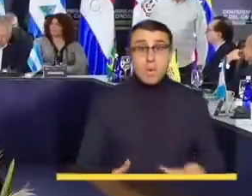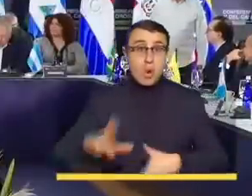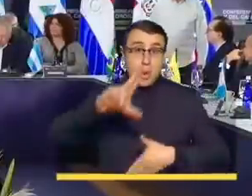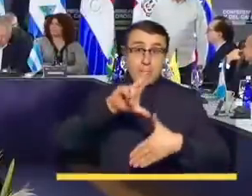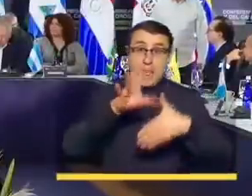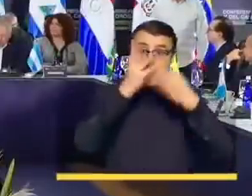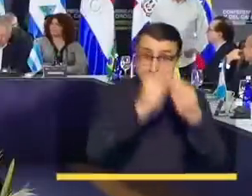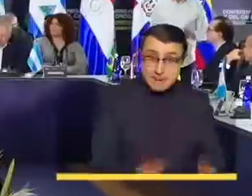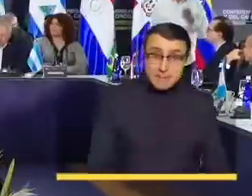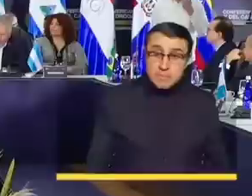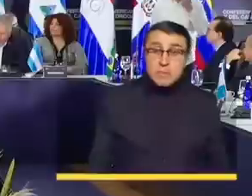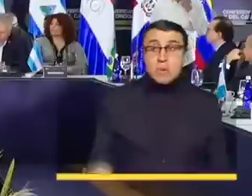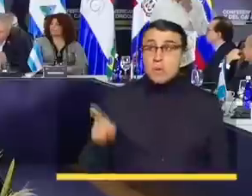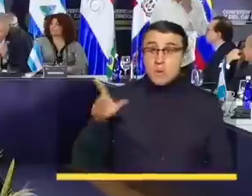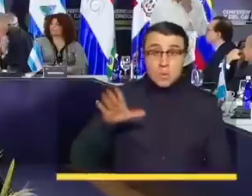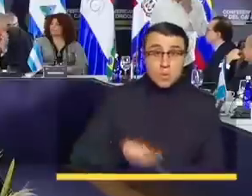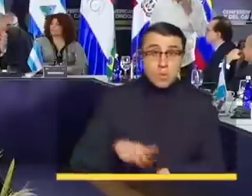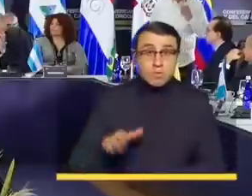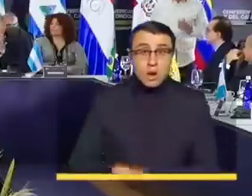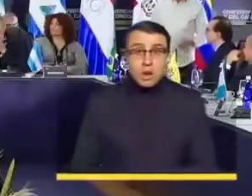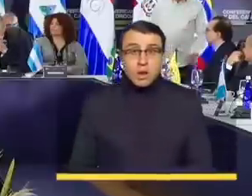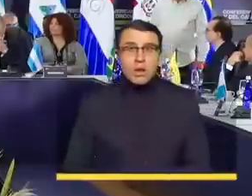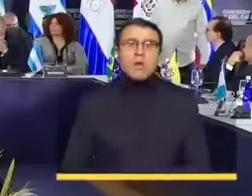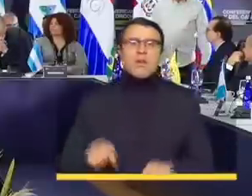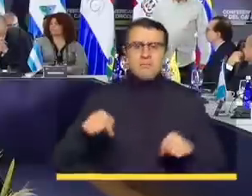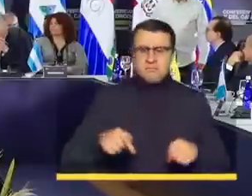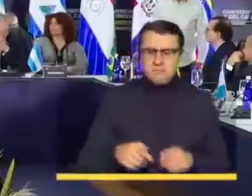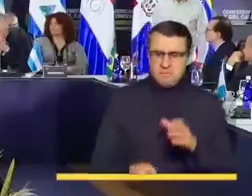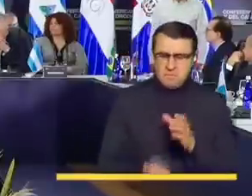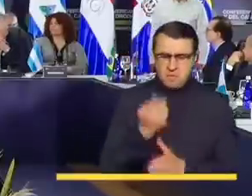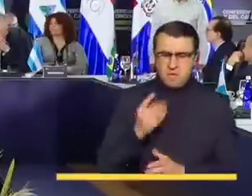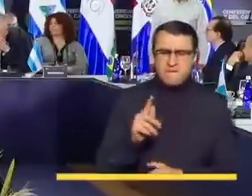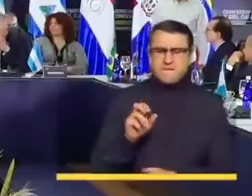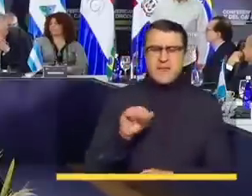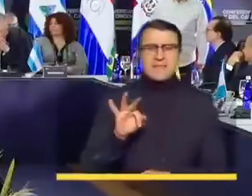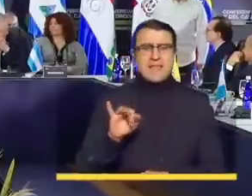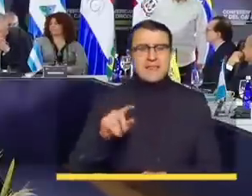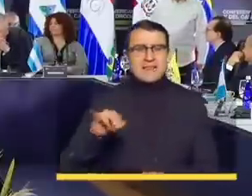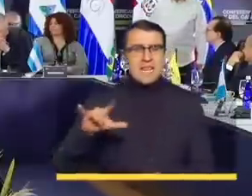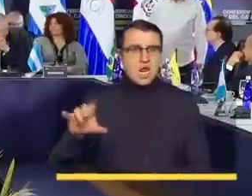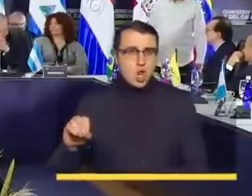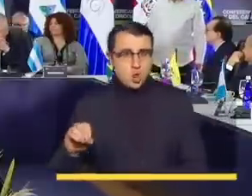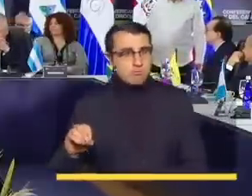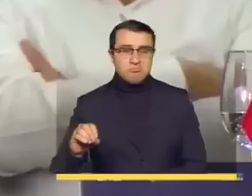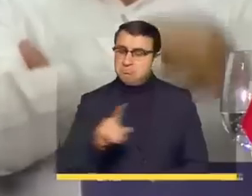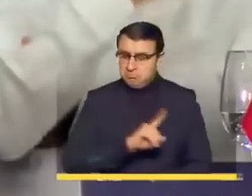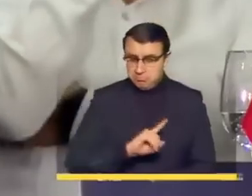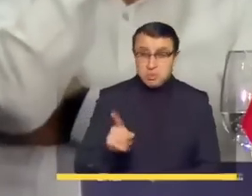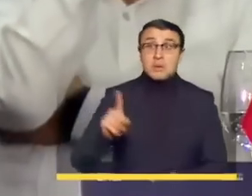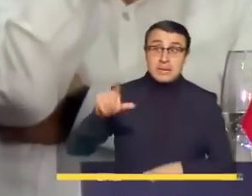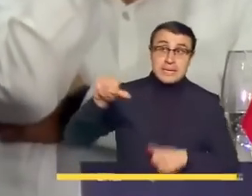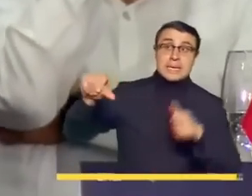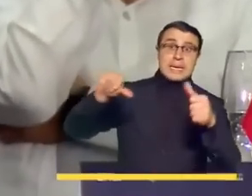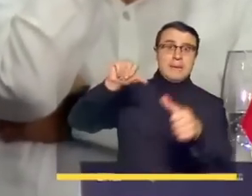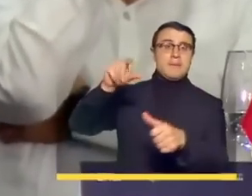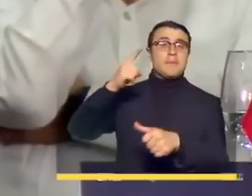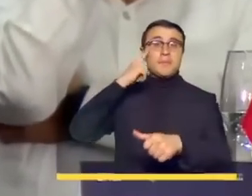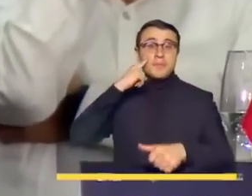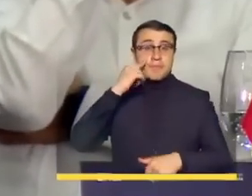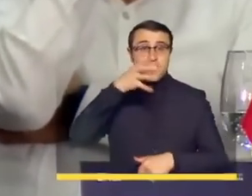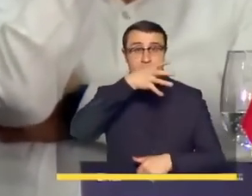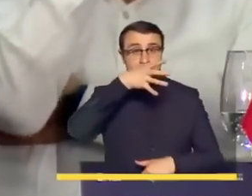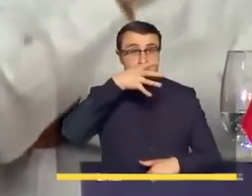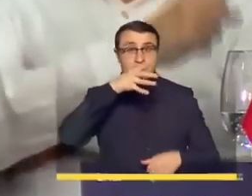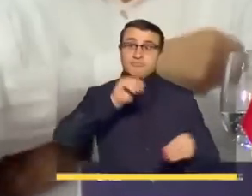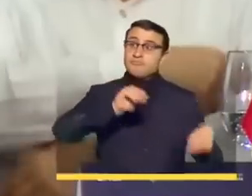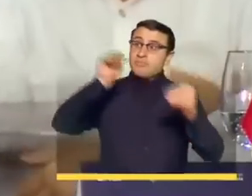Latina, que además ya ni producimos el tal fentanilo. Esto va a cambiar y bastante. Los laboratorios de cocaína van a